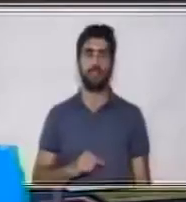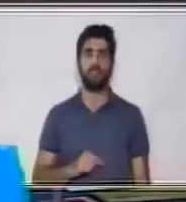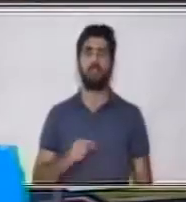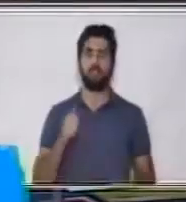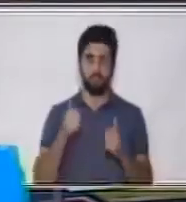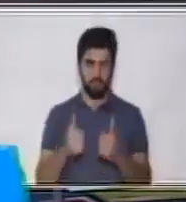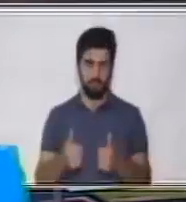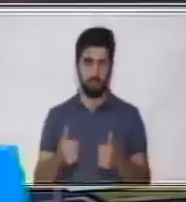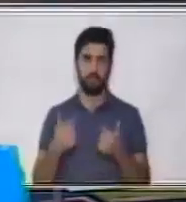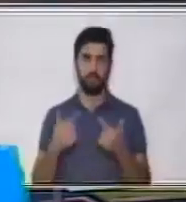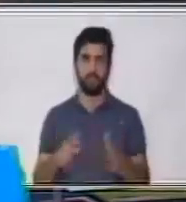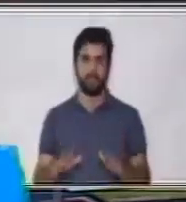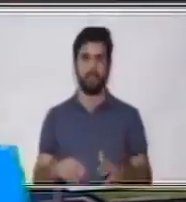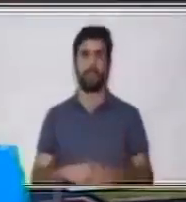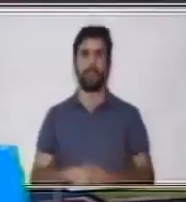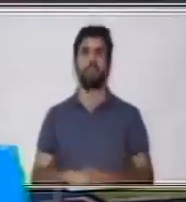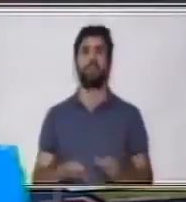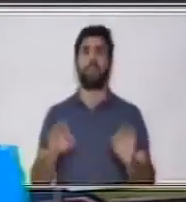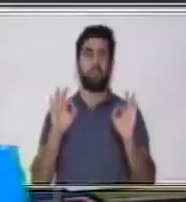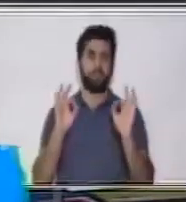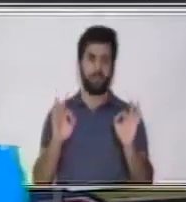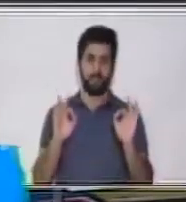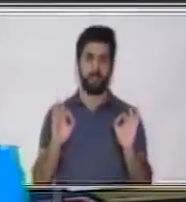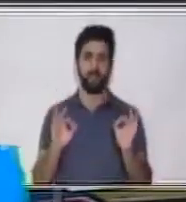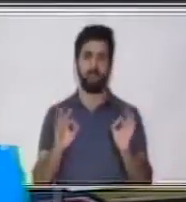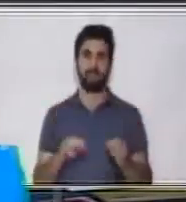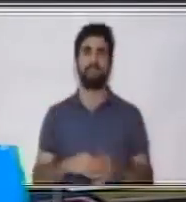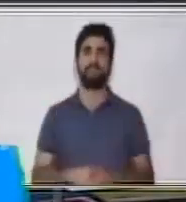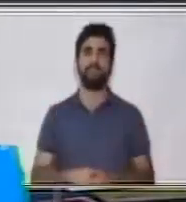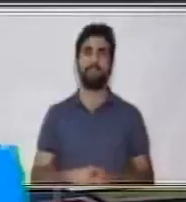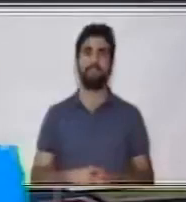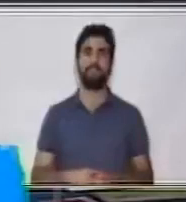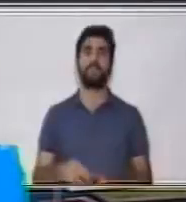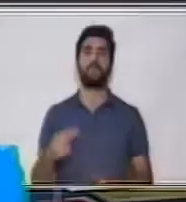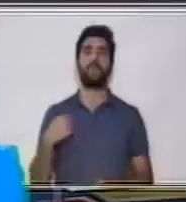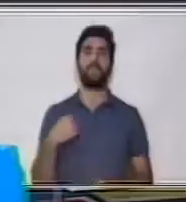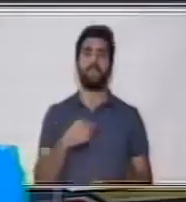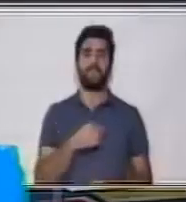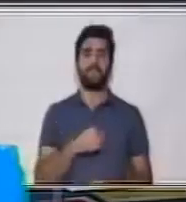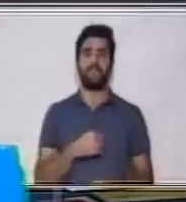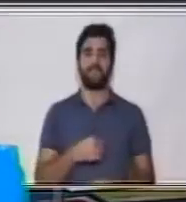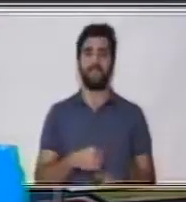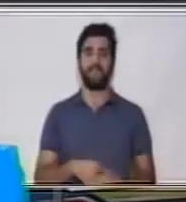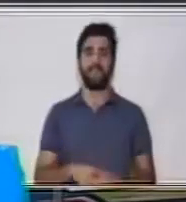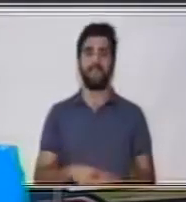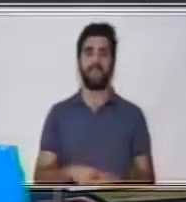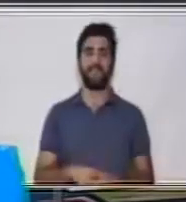Muy bien. Excelente. Tenemos